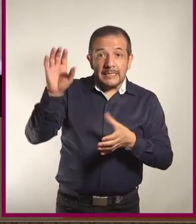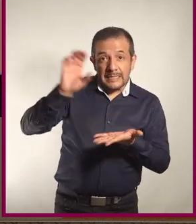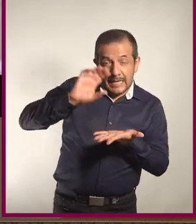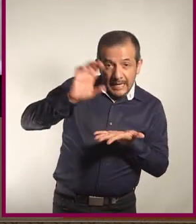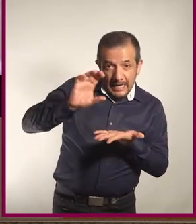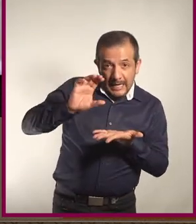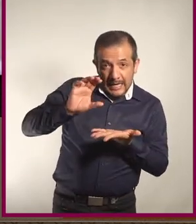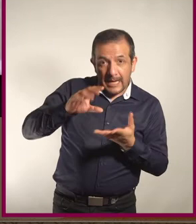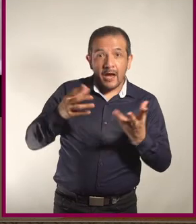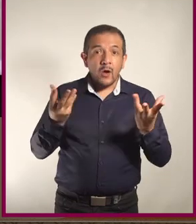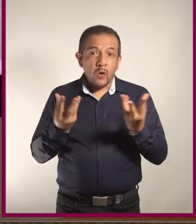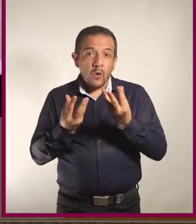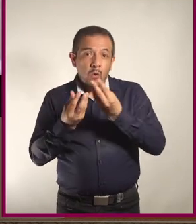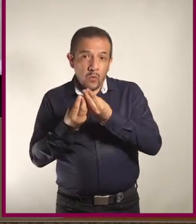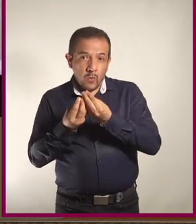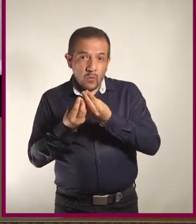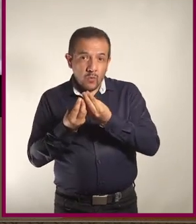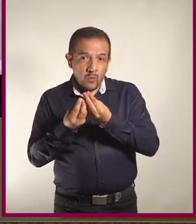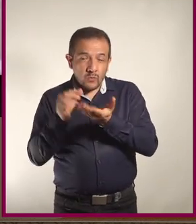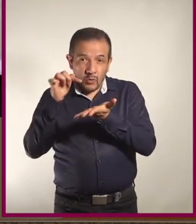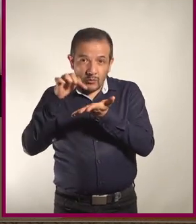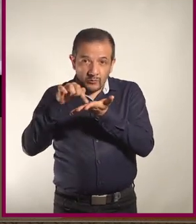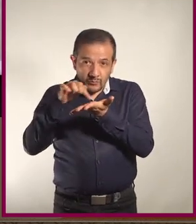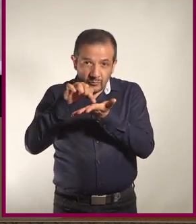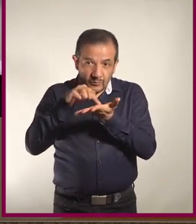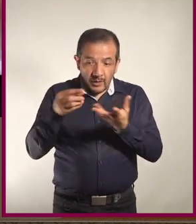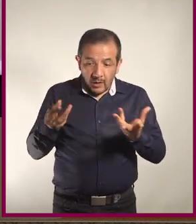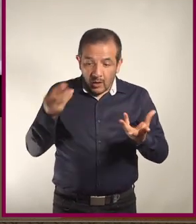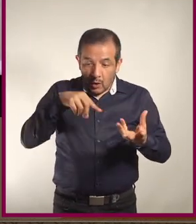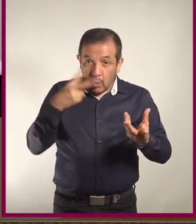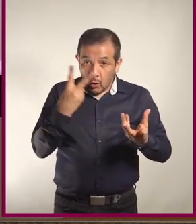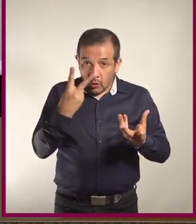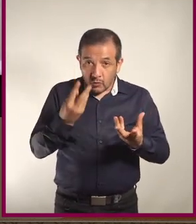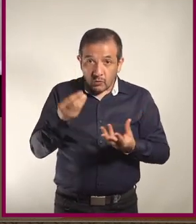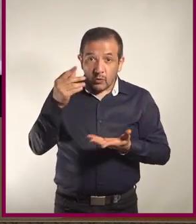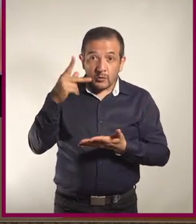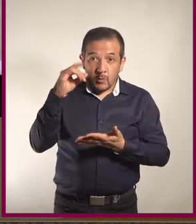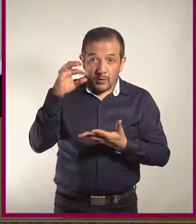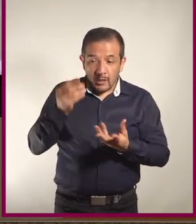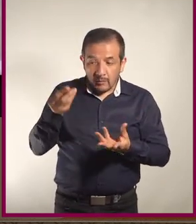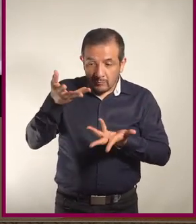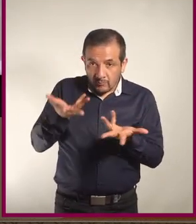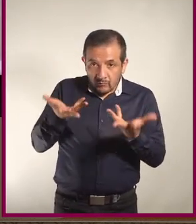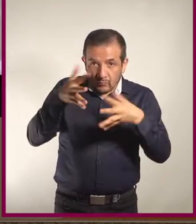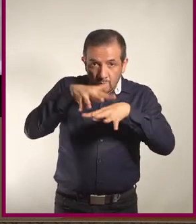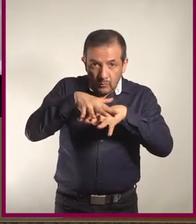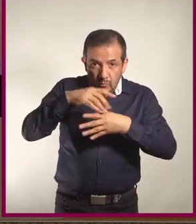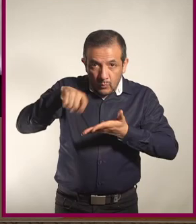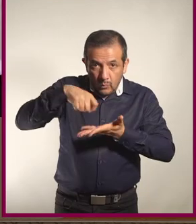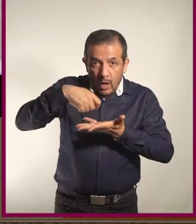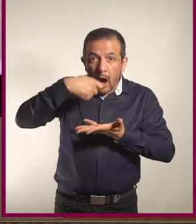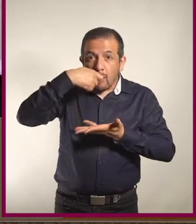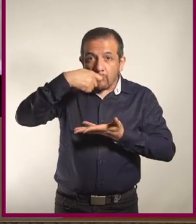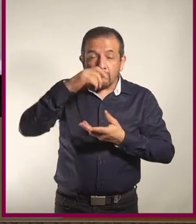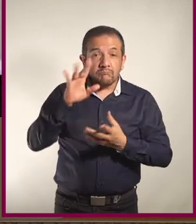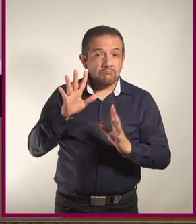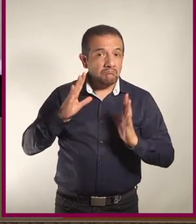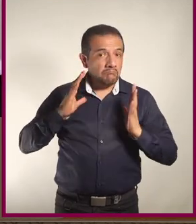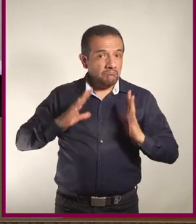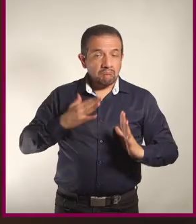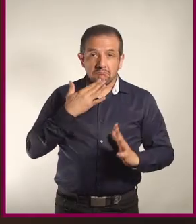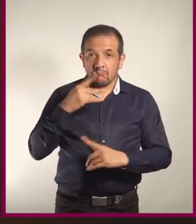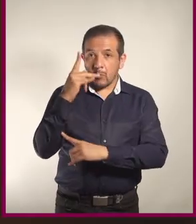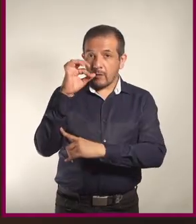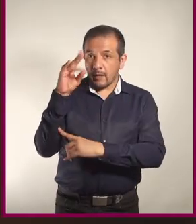ejemplo, los cereales con las leguminosas, y estos, los dos tienen proteínas, y a la hora de combinarlo hacemos una